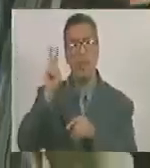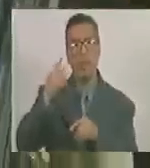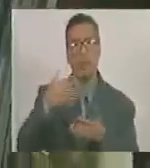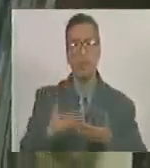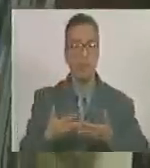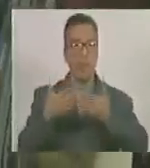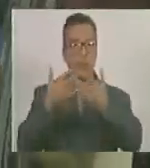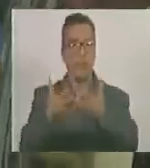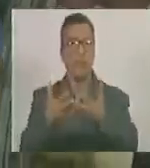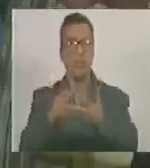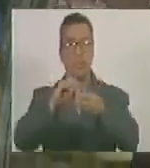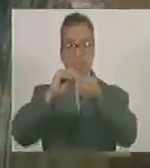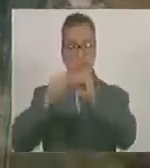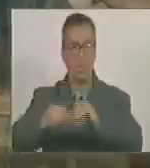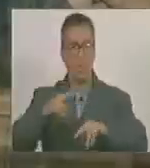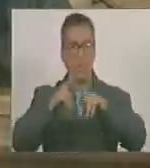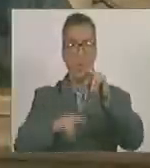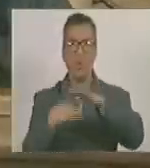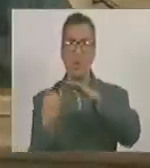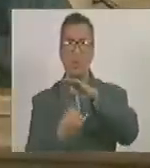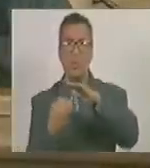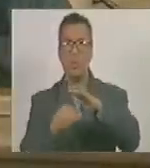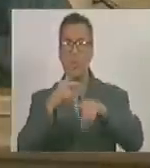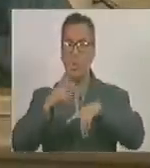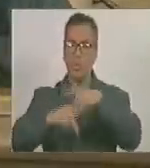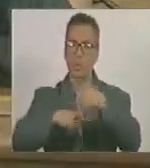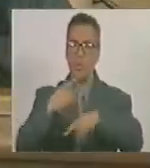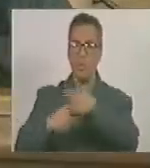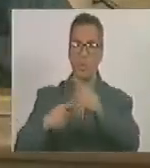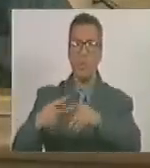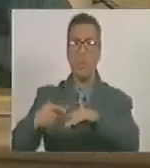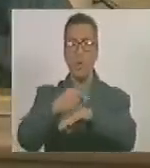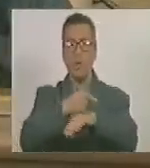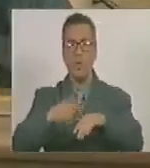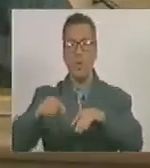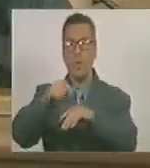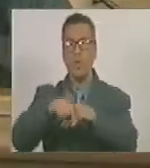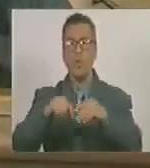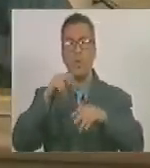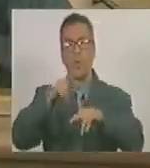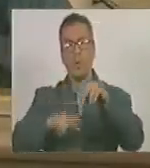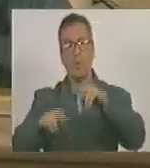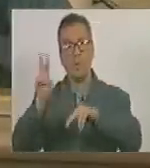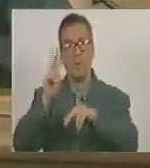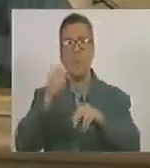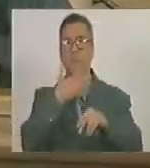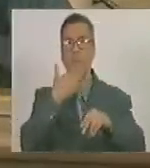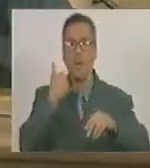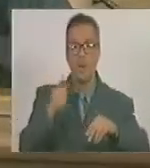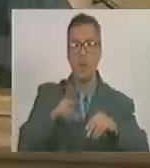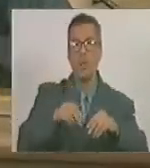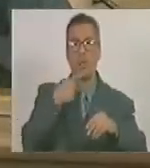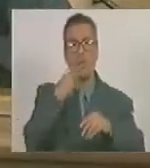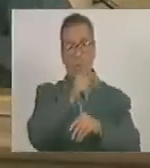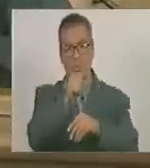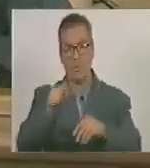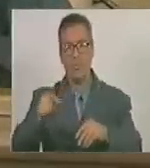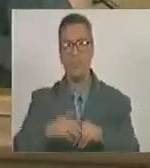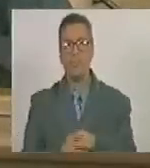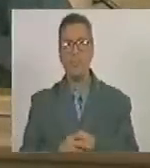merece estructuras e instituciones que desarrollen al Estado venezolano en las mejores condiciones para todos sus